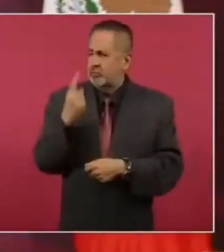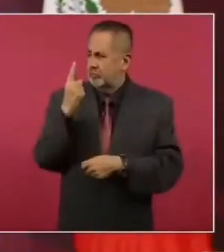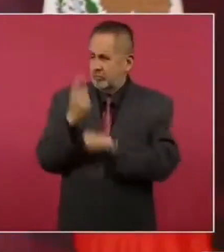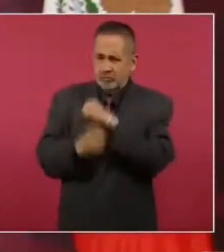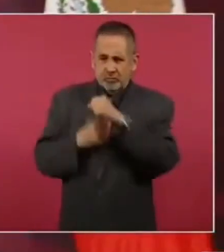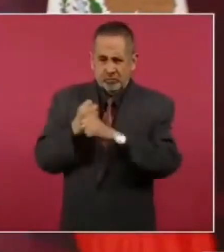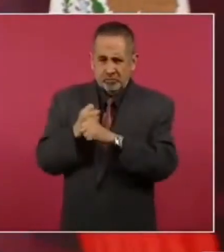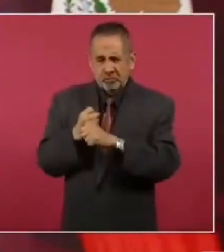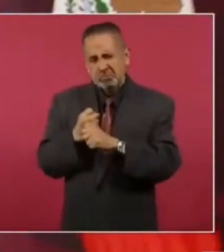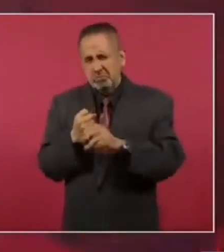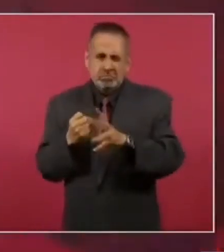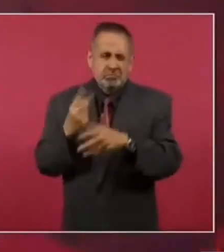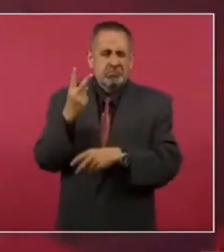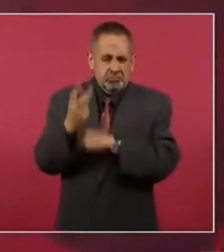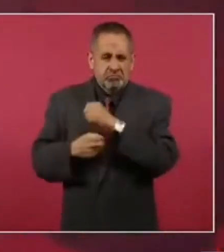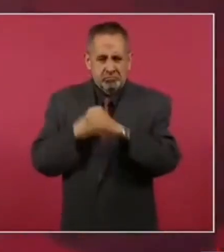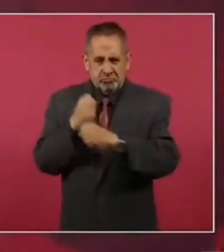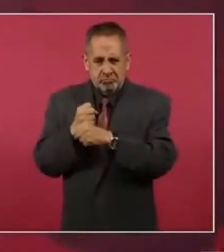1 año, 2 años.